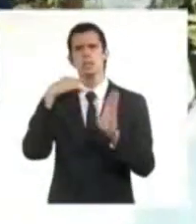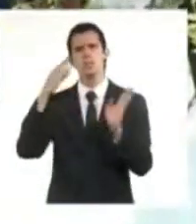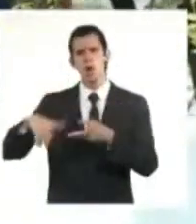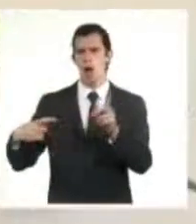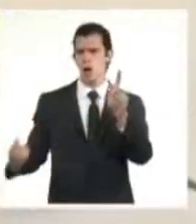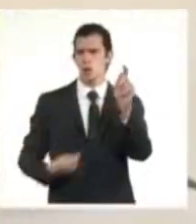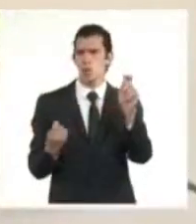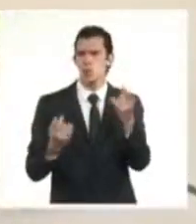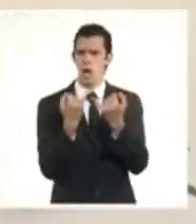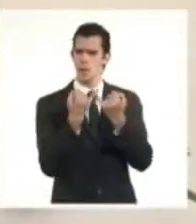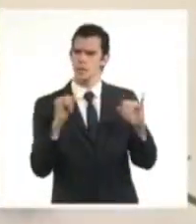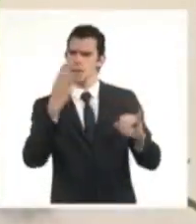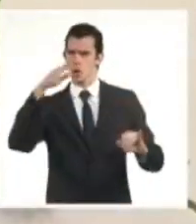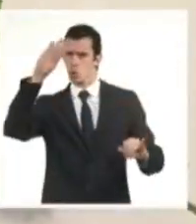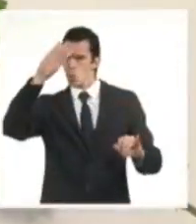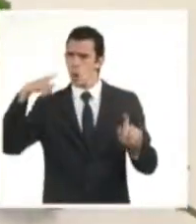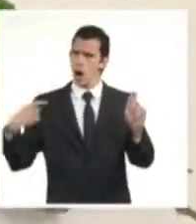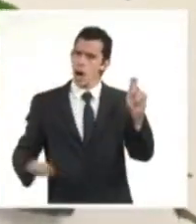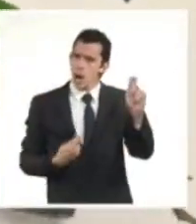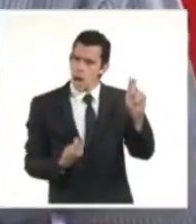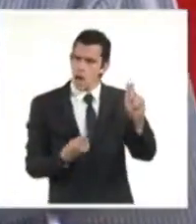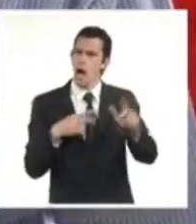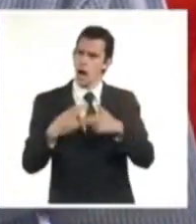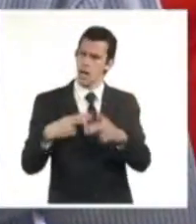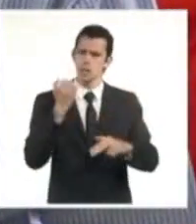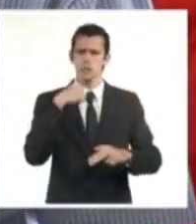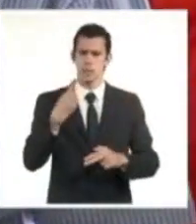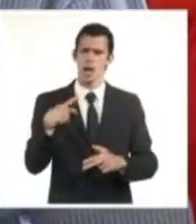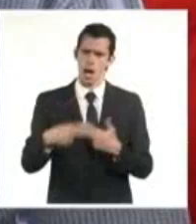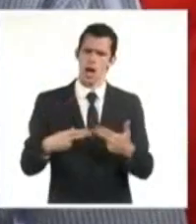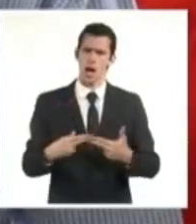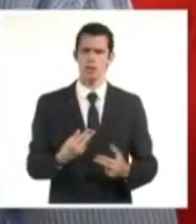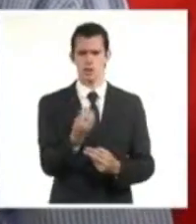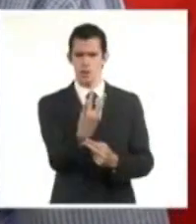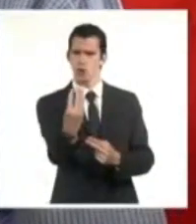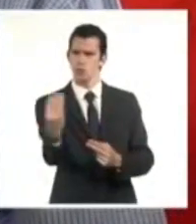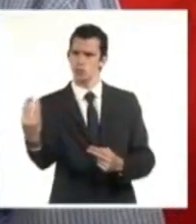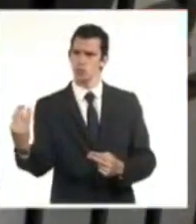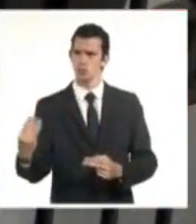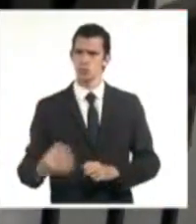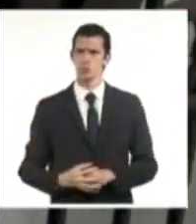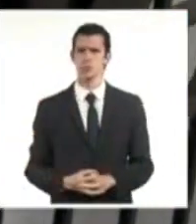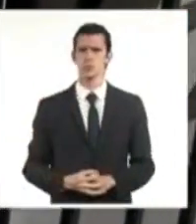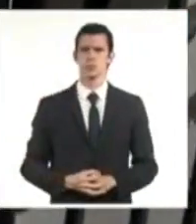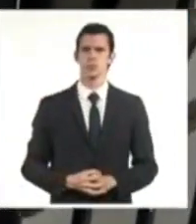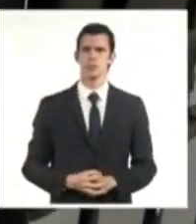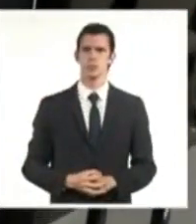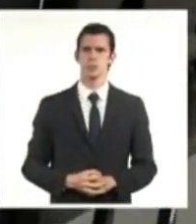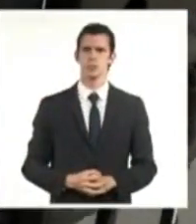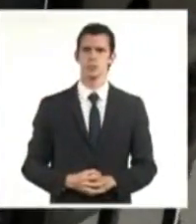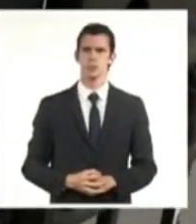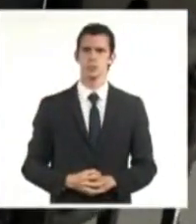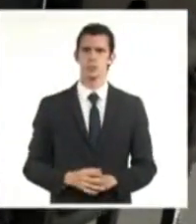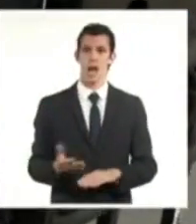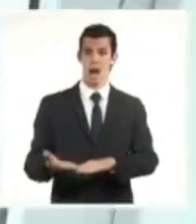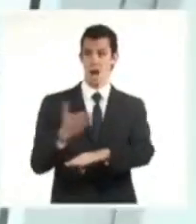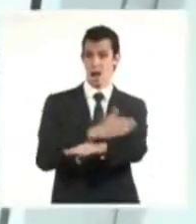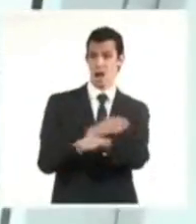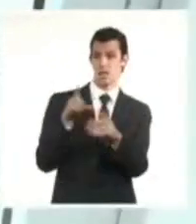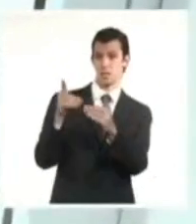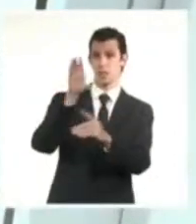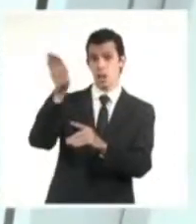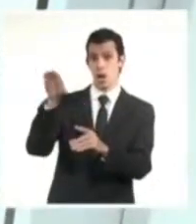sepultura luego de haber visitado alrededor de 500 lugares de interés socioeconómico e intercambiar con el pueblo santiaguero